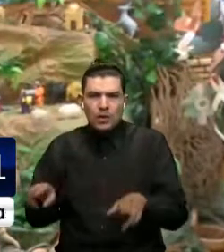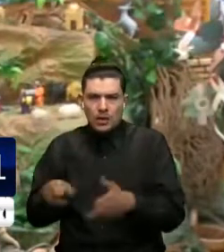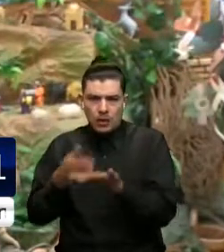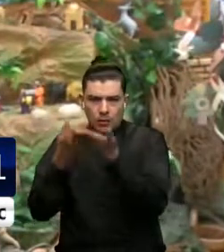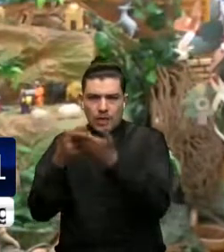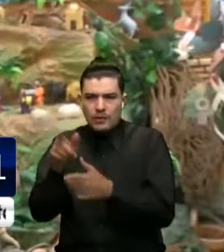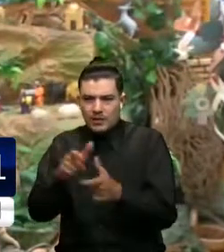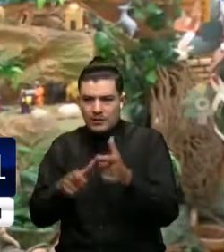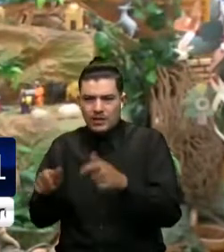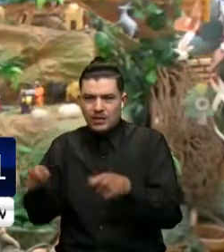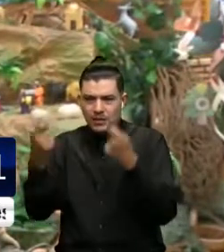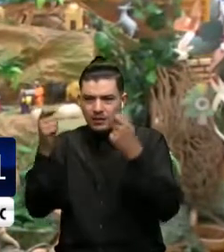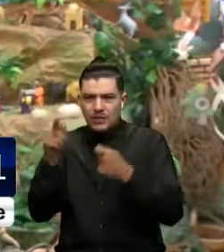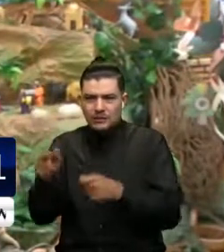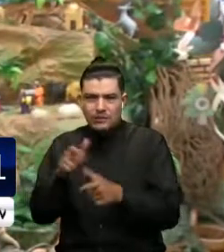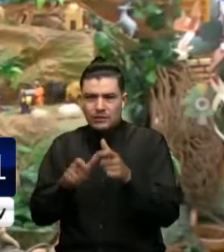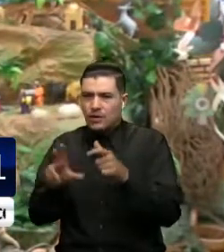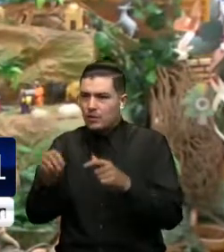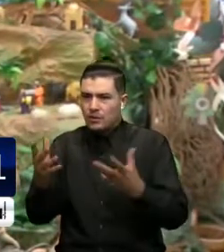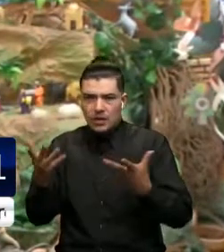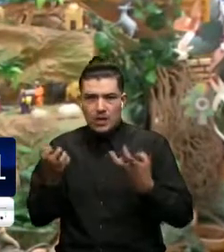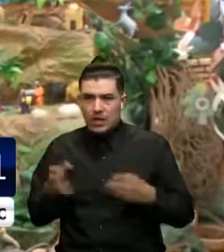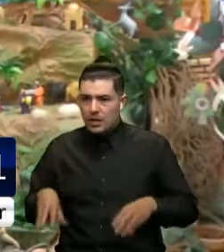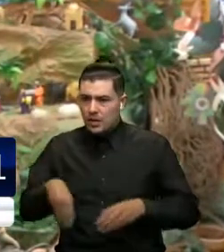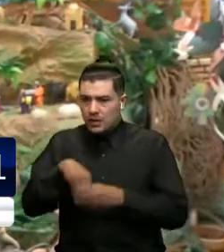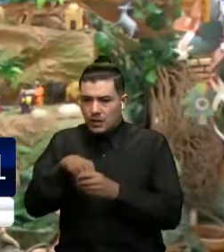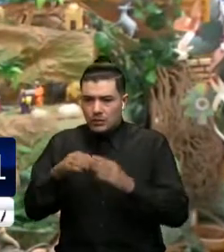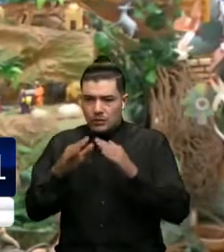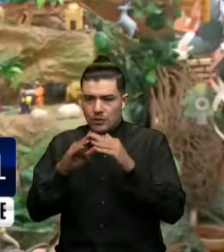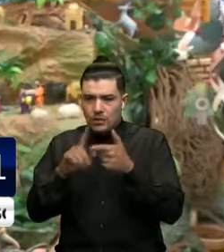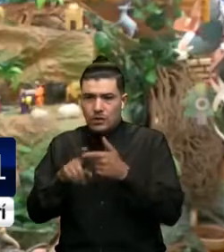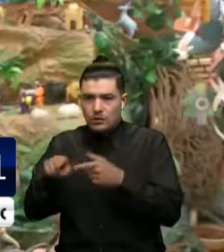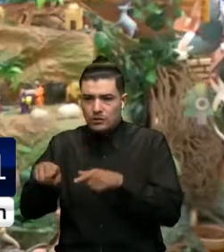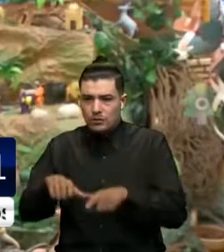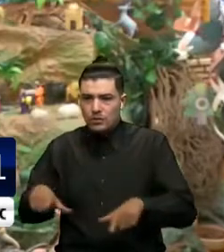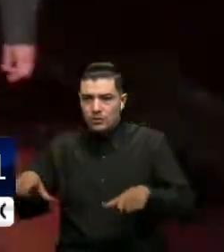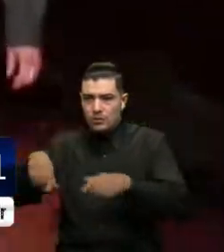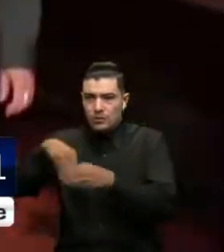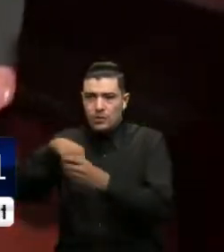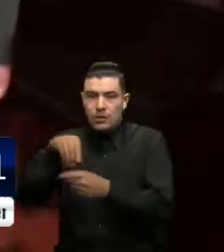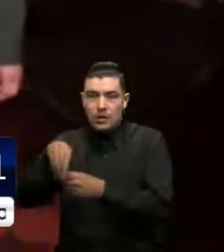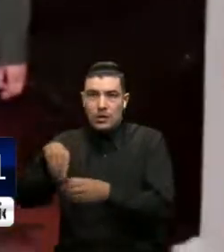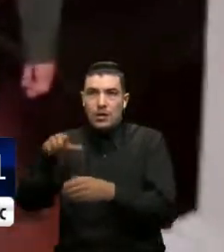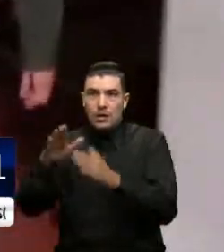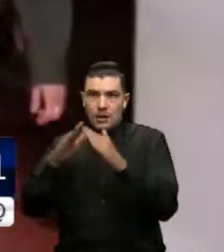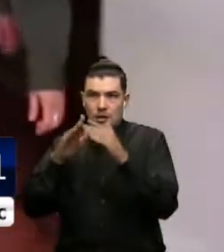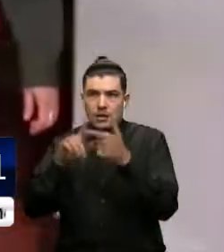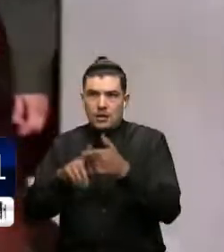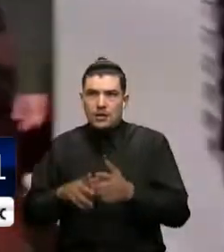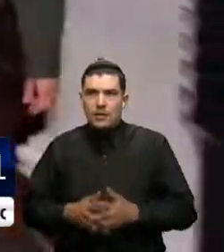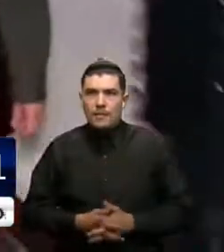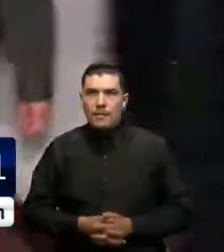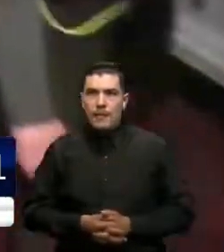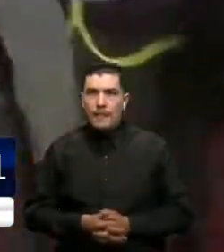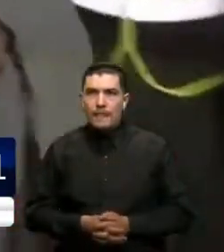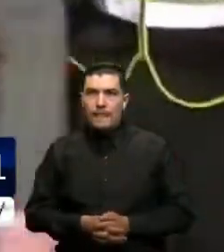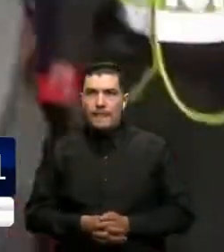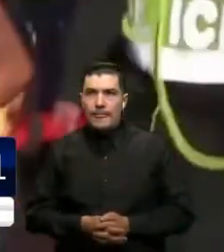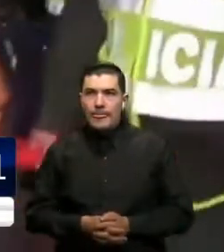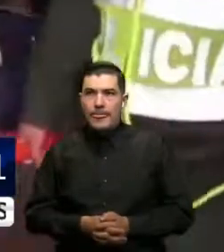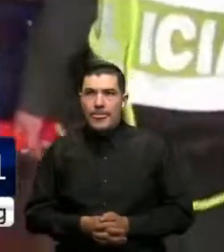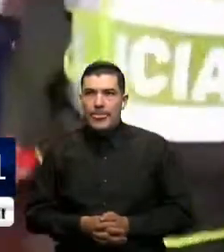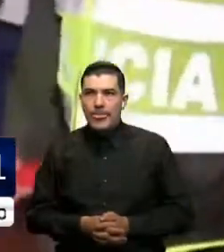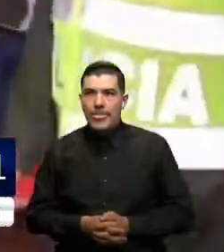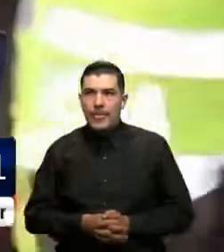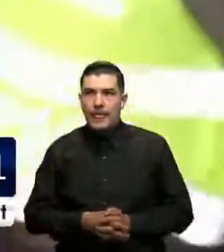estaban en contra de su voluntad en un lugar al interior de esta iglesia y no